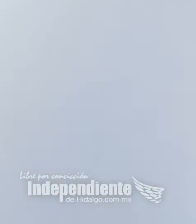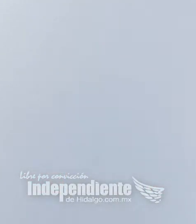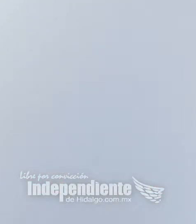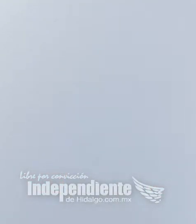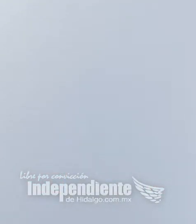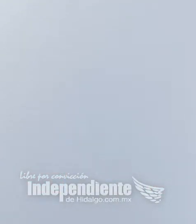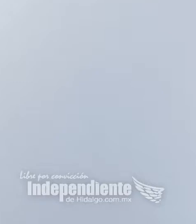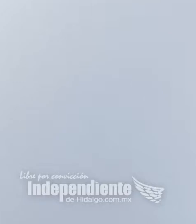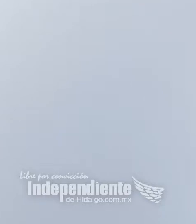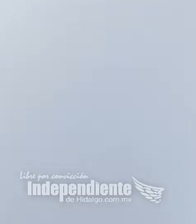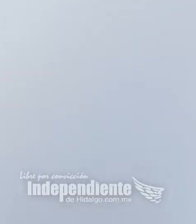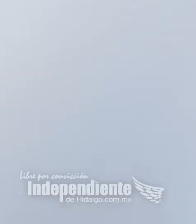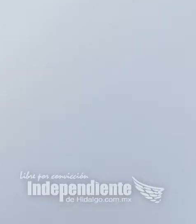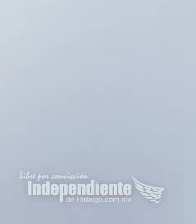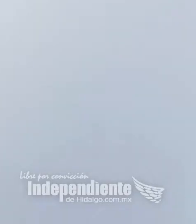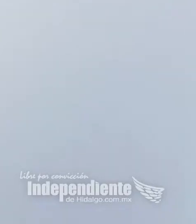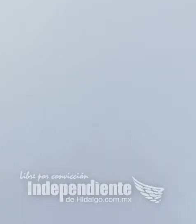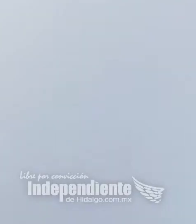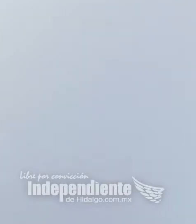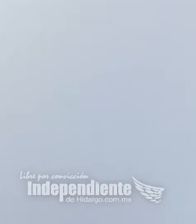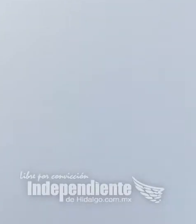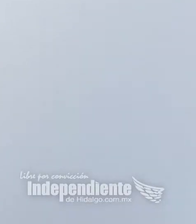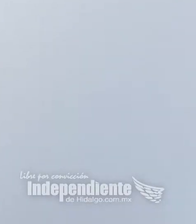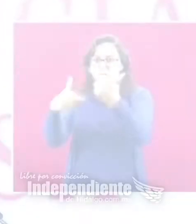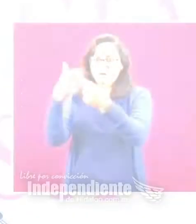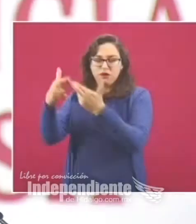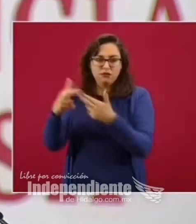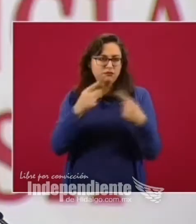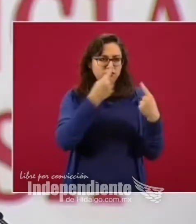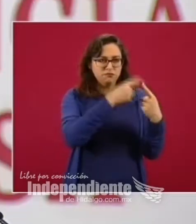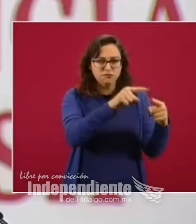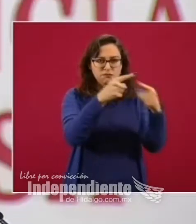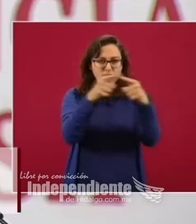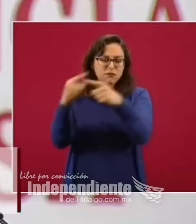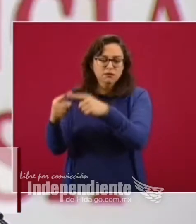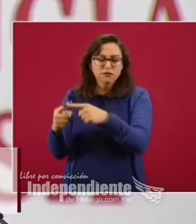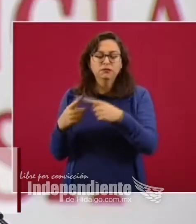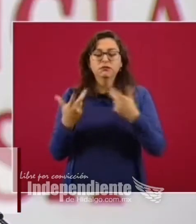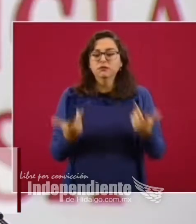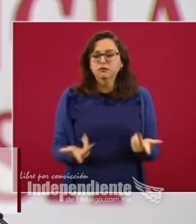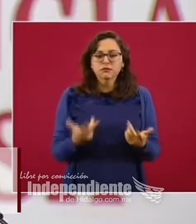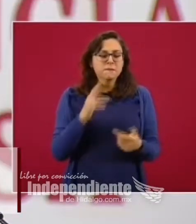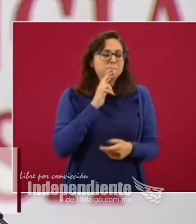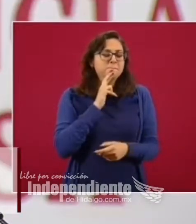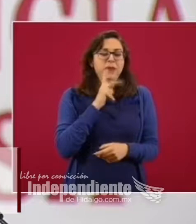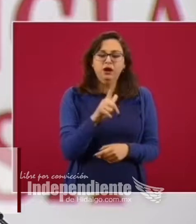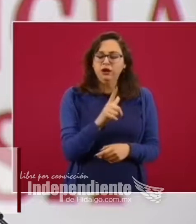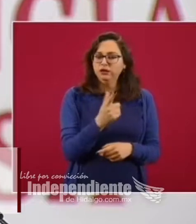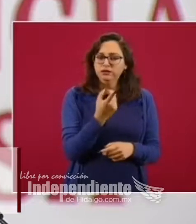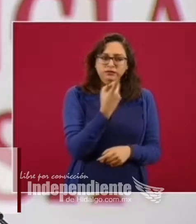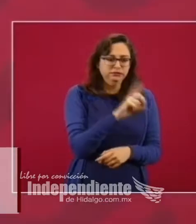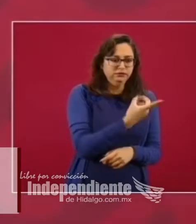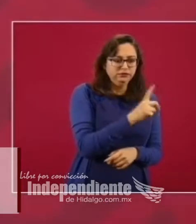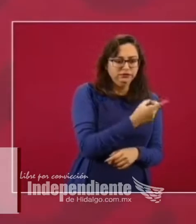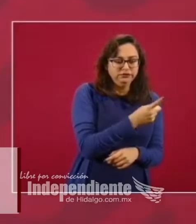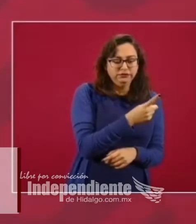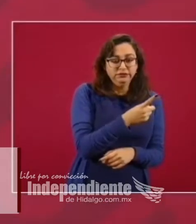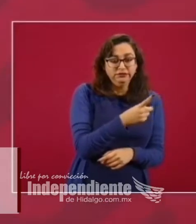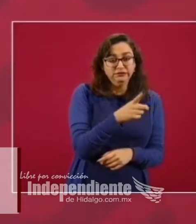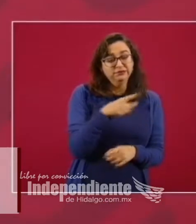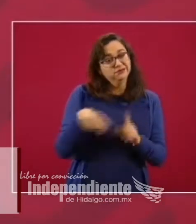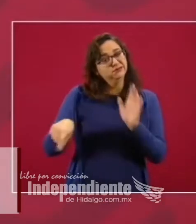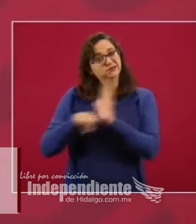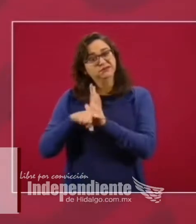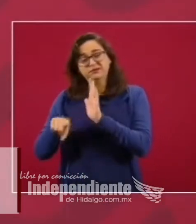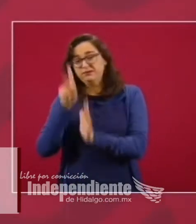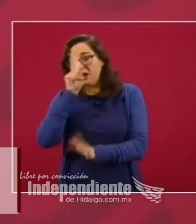canciller Marcelo Ebrard dio a conocer dos posibles escenarios. El mejor escenario, fines de diciembre. Peor escenario, fines